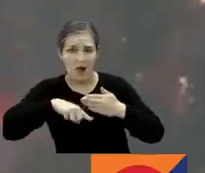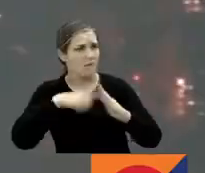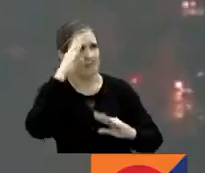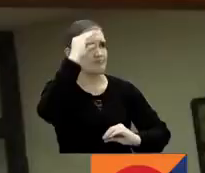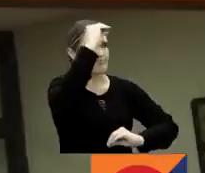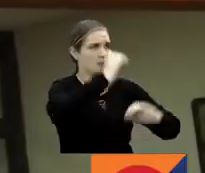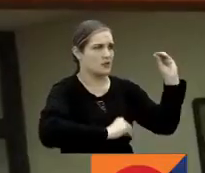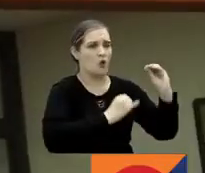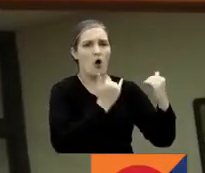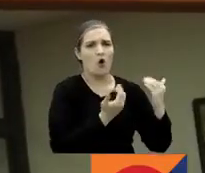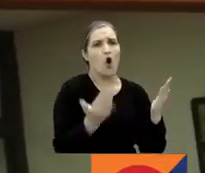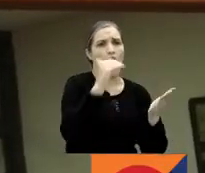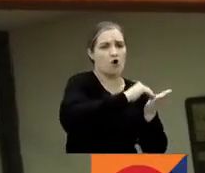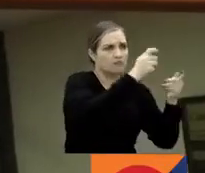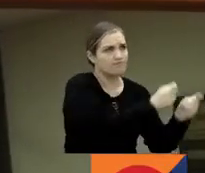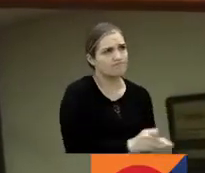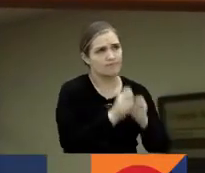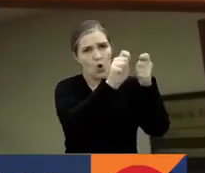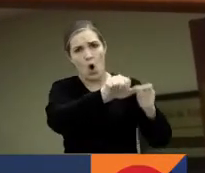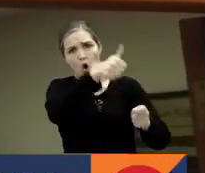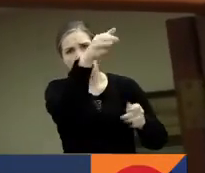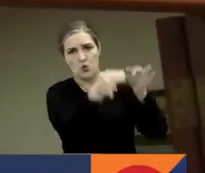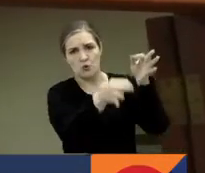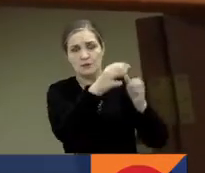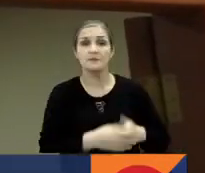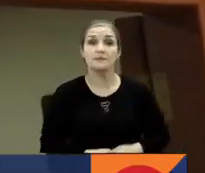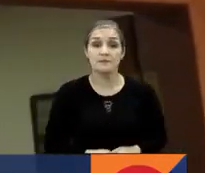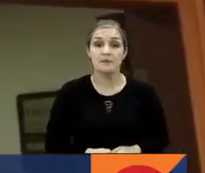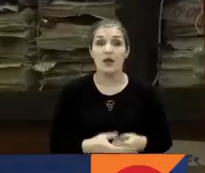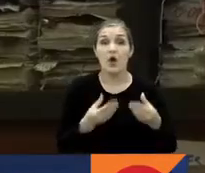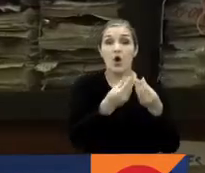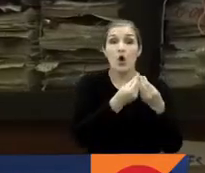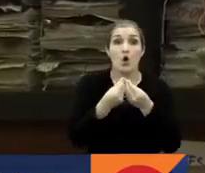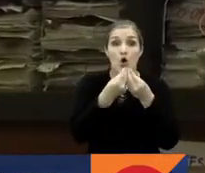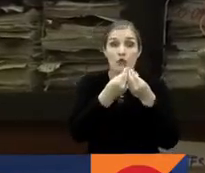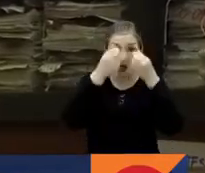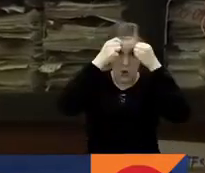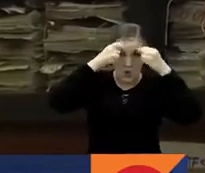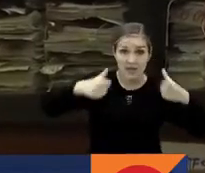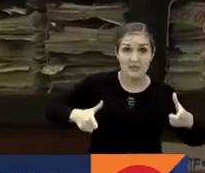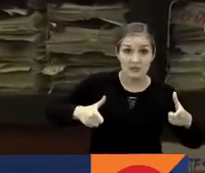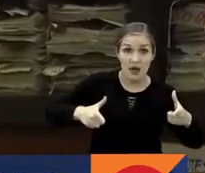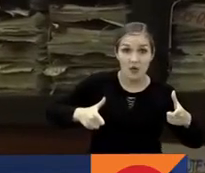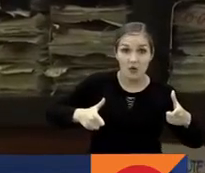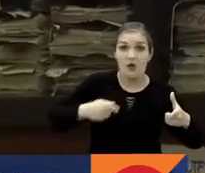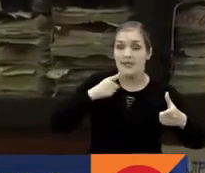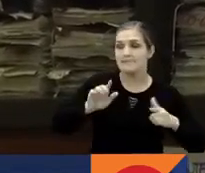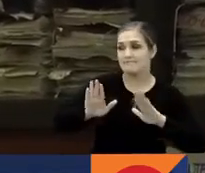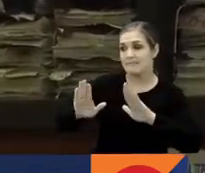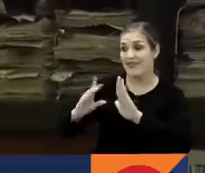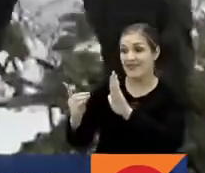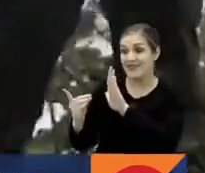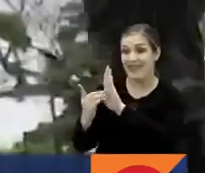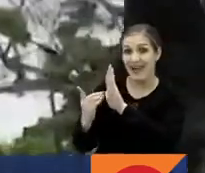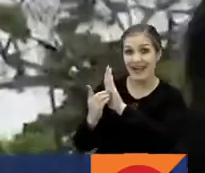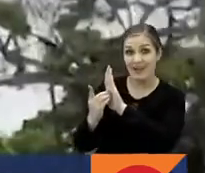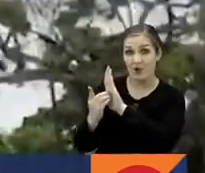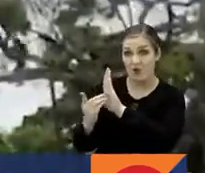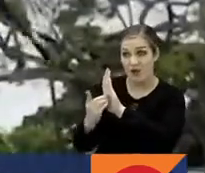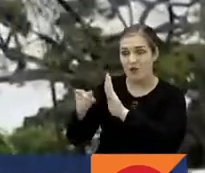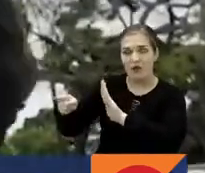abril. En el pronunciamiento del Consejo de Estado se establece que el decreto no tendrá vigencia hasta que este mismo tribunal emita un